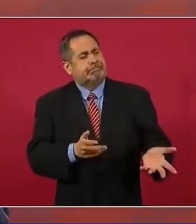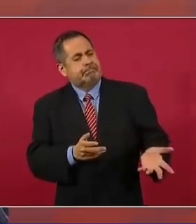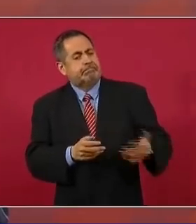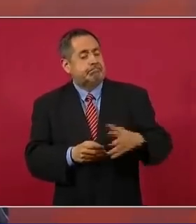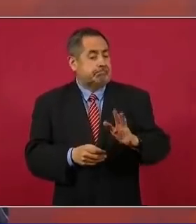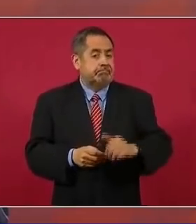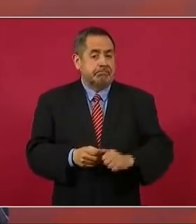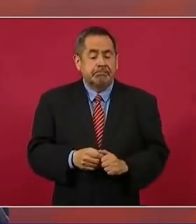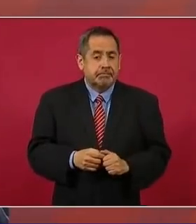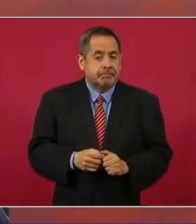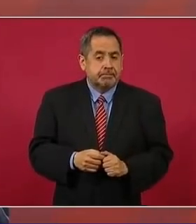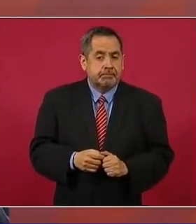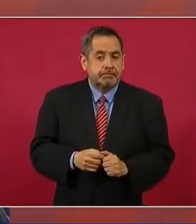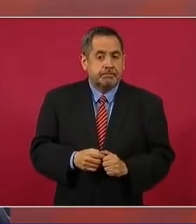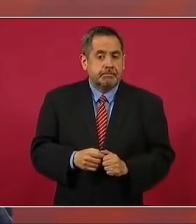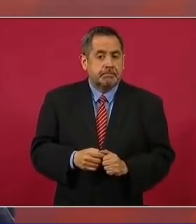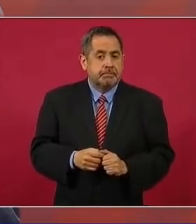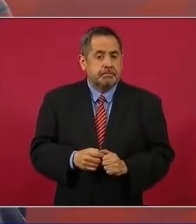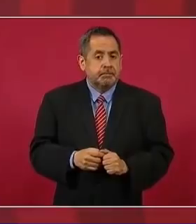Y